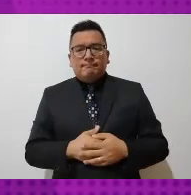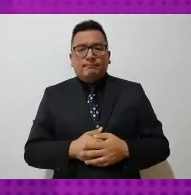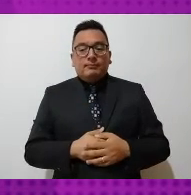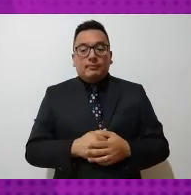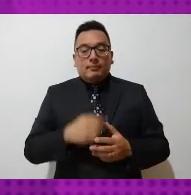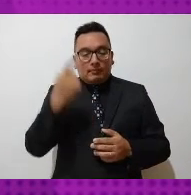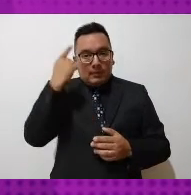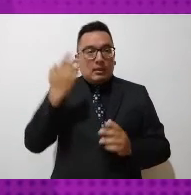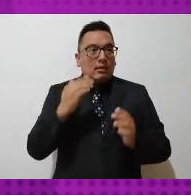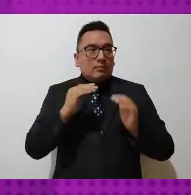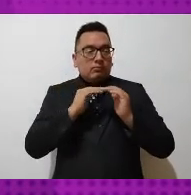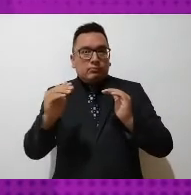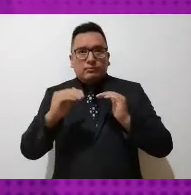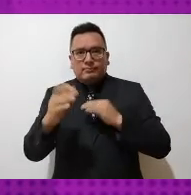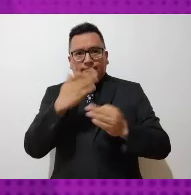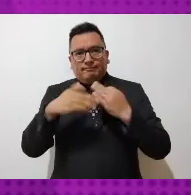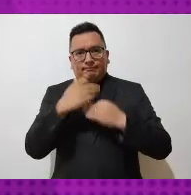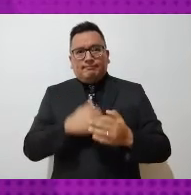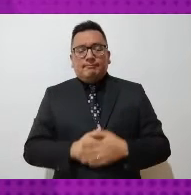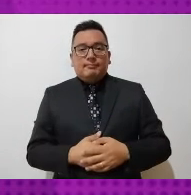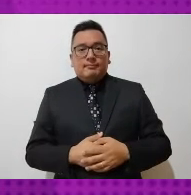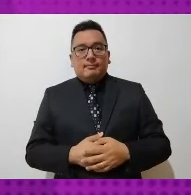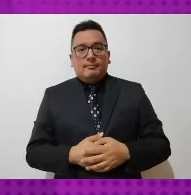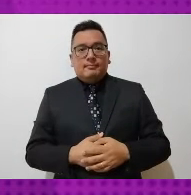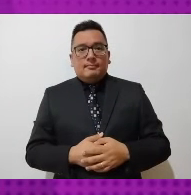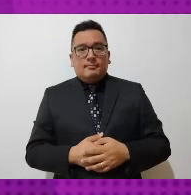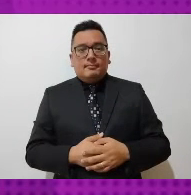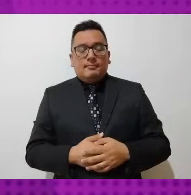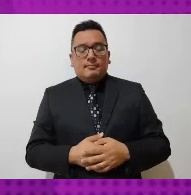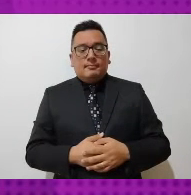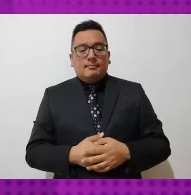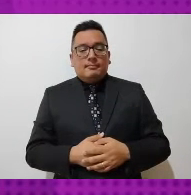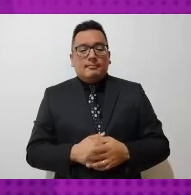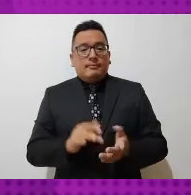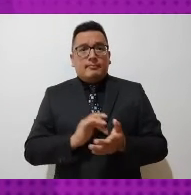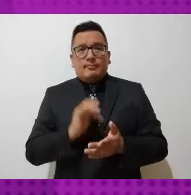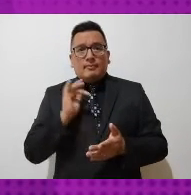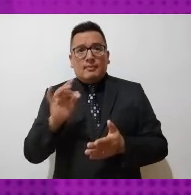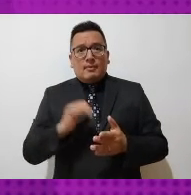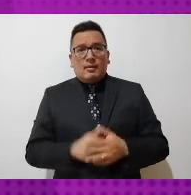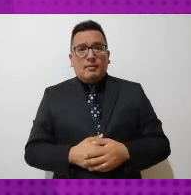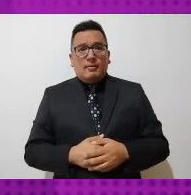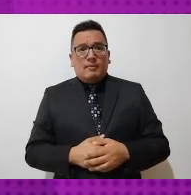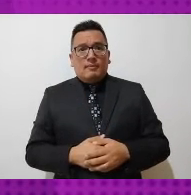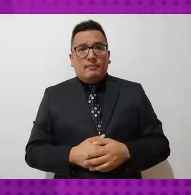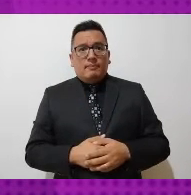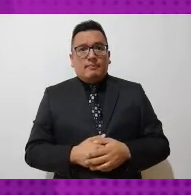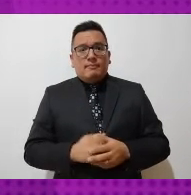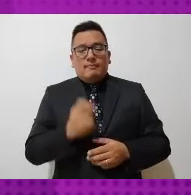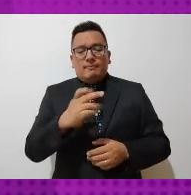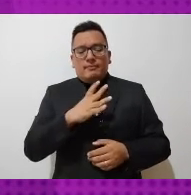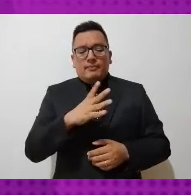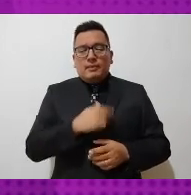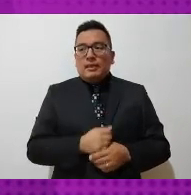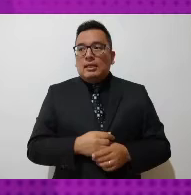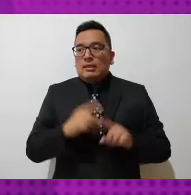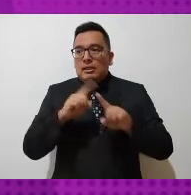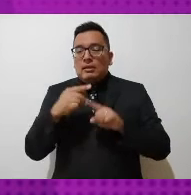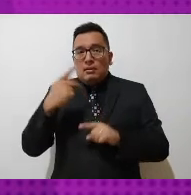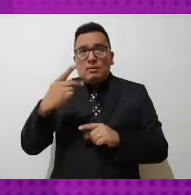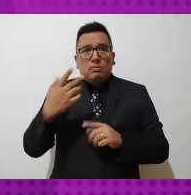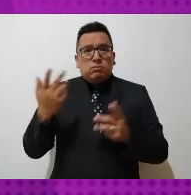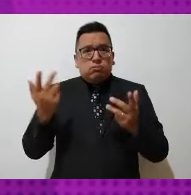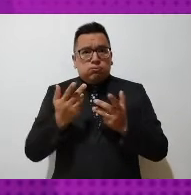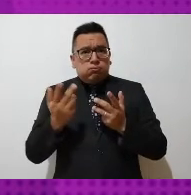en equidad de todas y todas las personas. Muchas gracias. Mira, en ese sentido, hay varias líneas de acción que